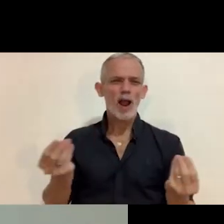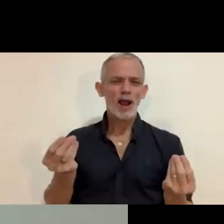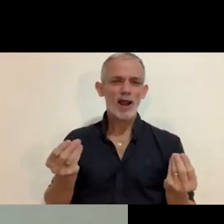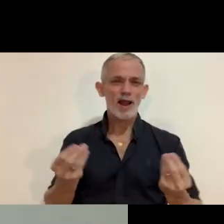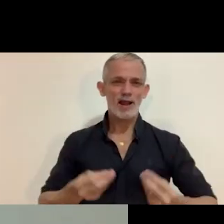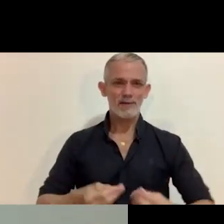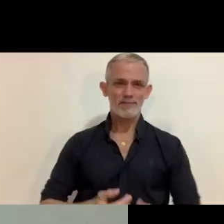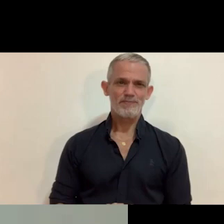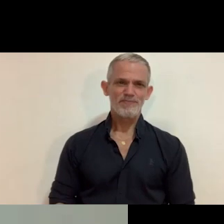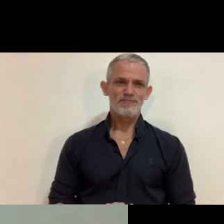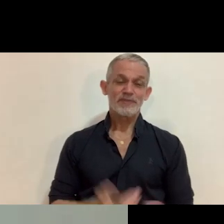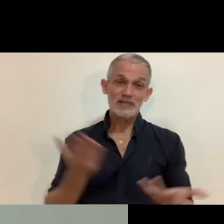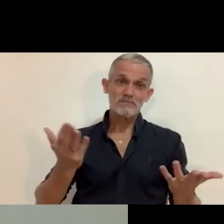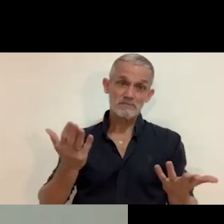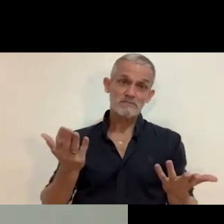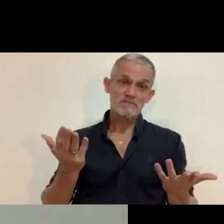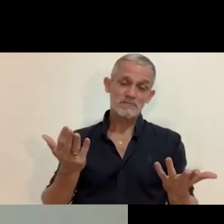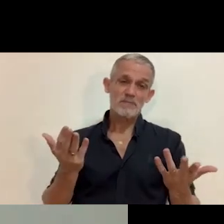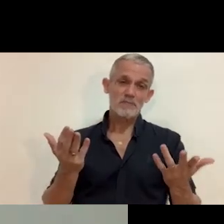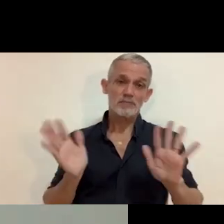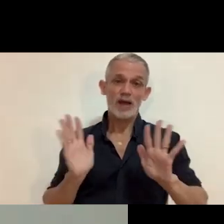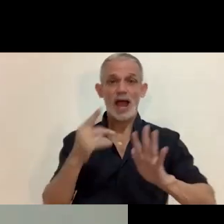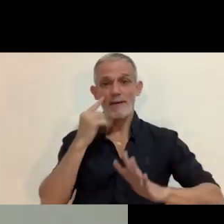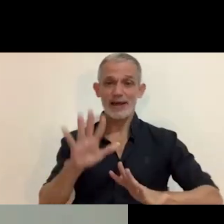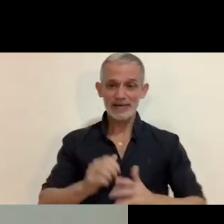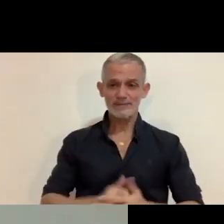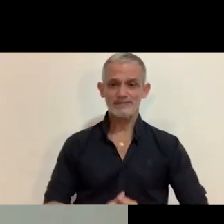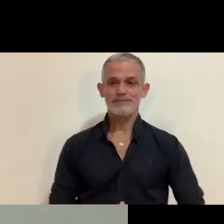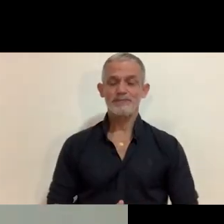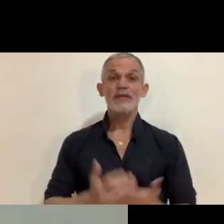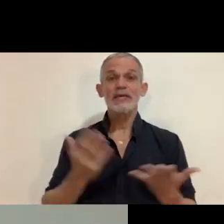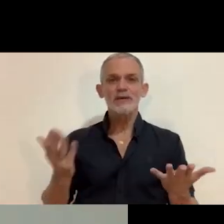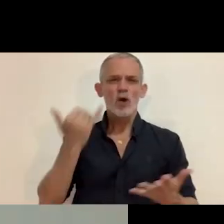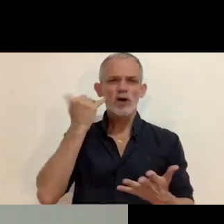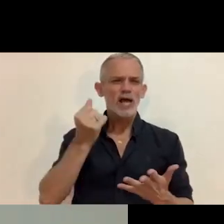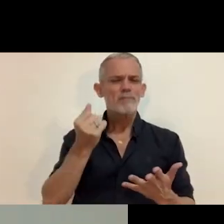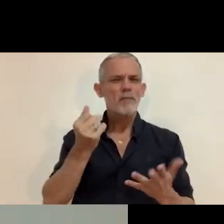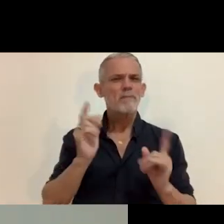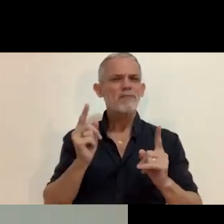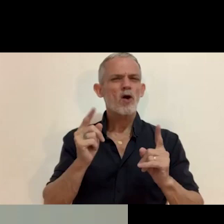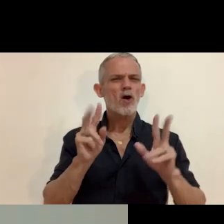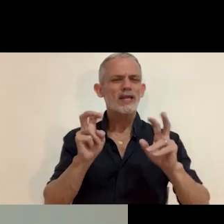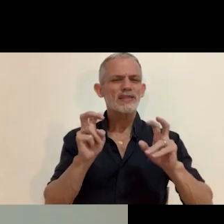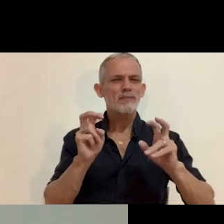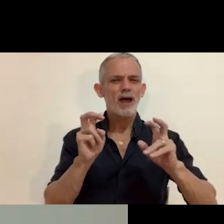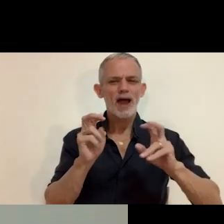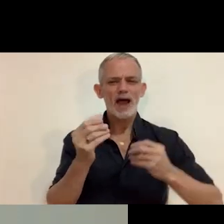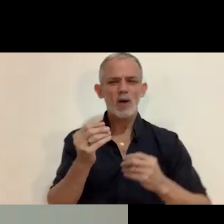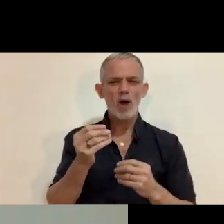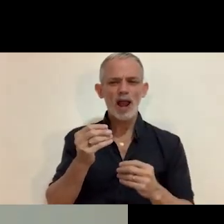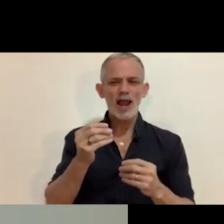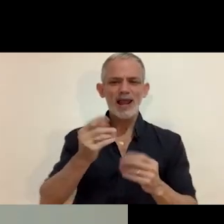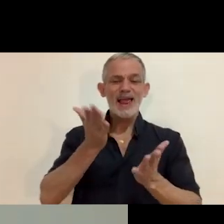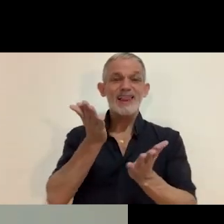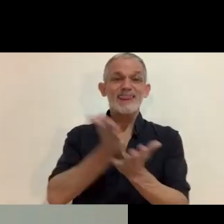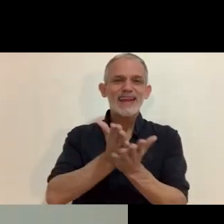las dos, o en cada uno, acepta. ¿Sí? Pero entonces volvemos a trasladar esta cuestión al derecho